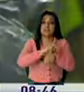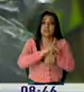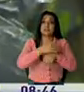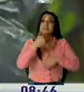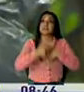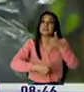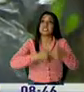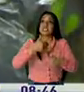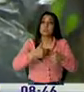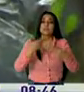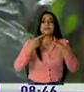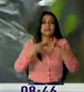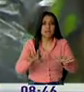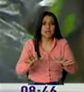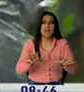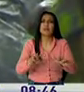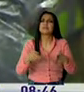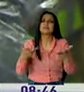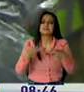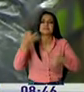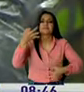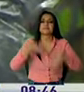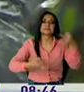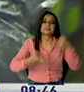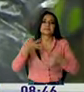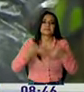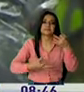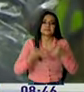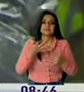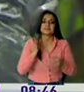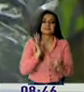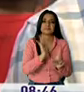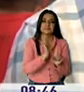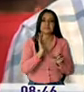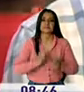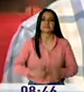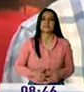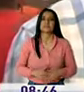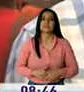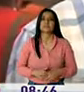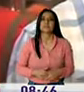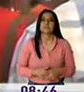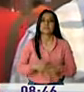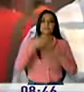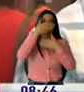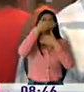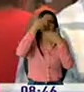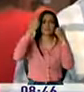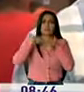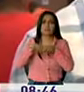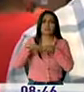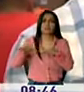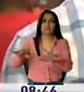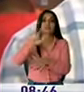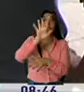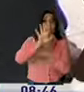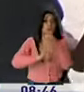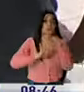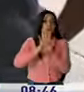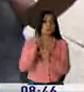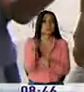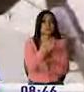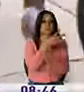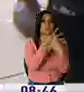preveía la realización de la audiencia de formulación de cargos. Esta es una estafa masiva que supera los 5 años de prisión.